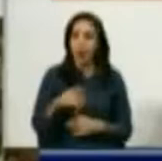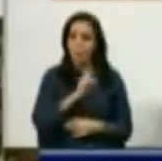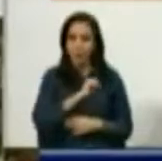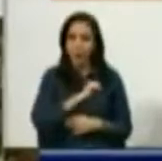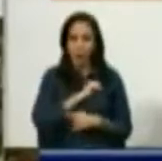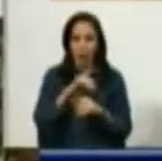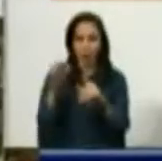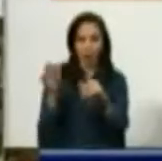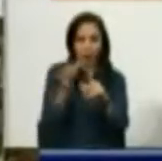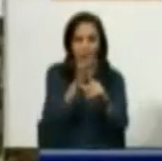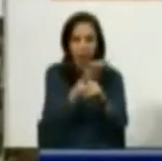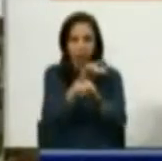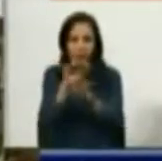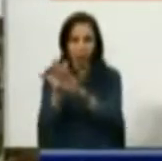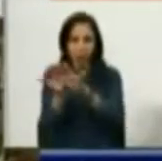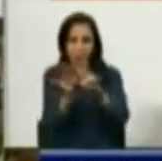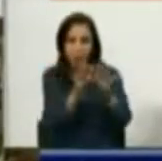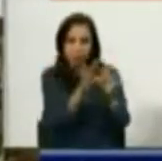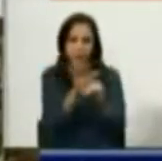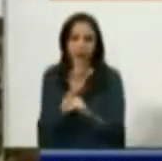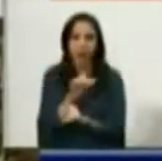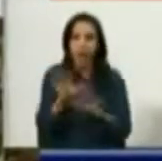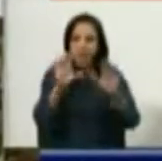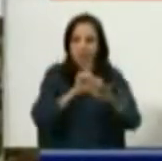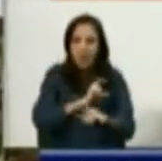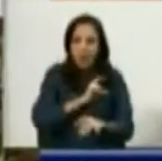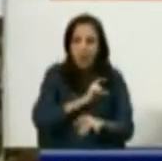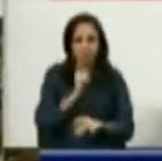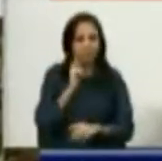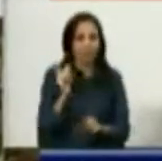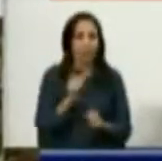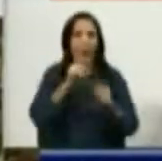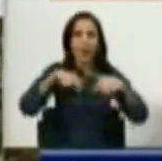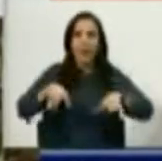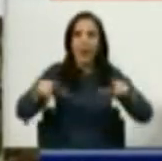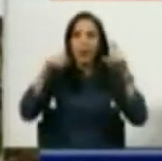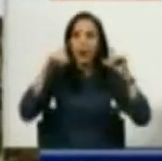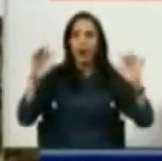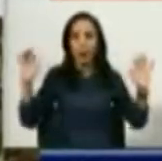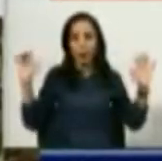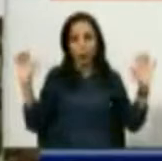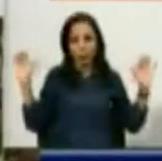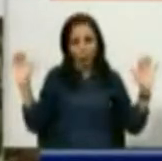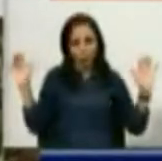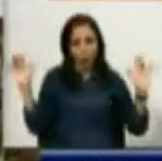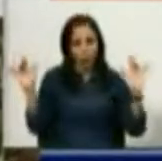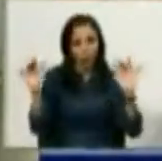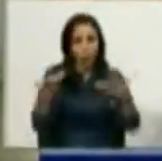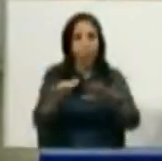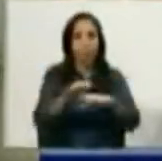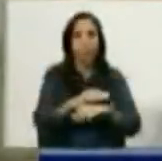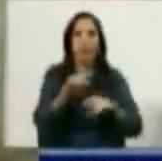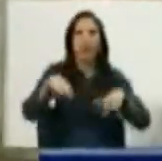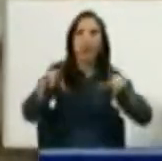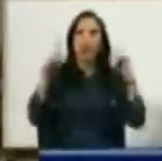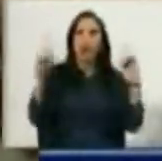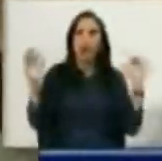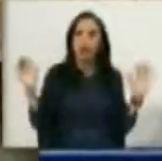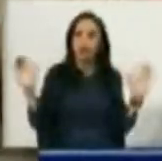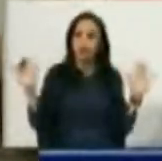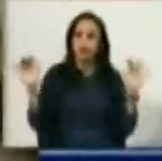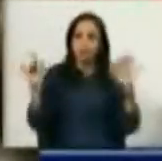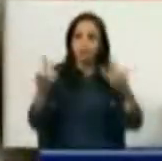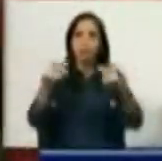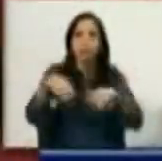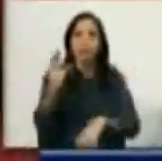nosotros el 10 de enero García carnairo Vargas se va para Caracas con Nicolás a recibir la